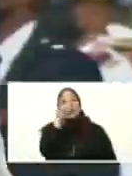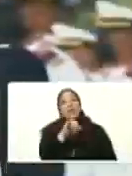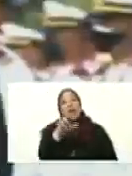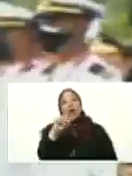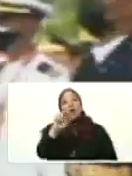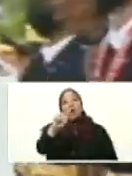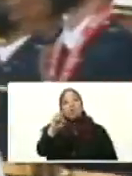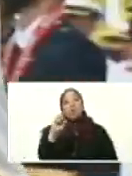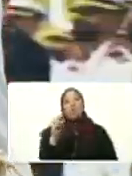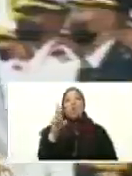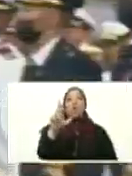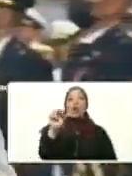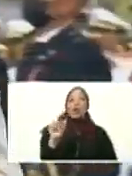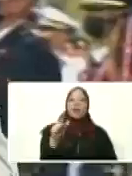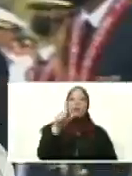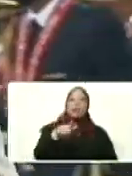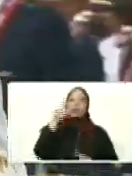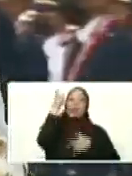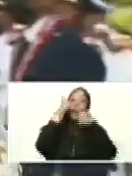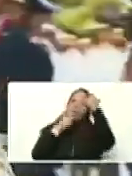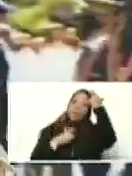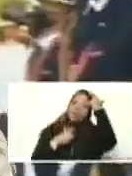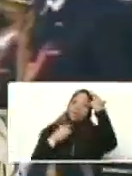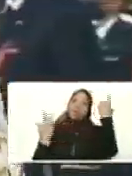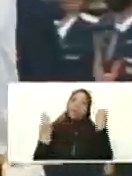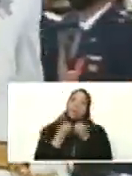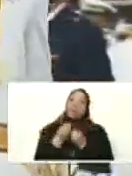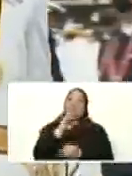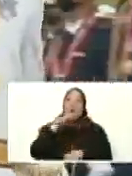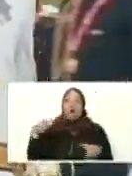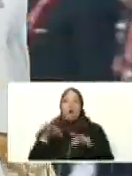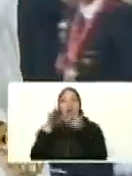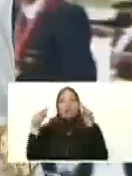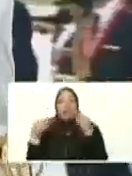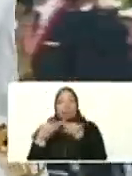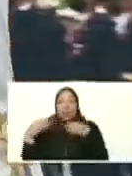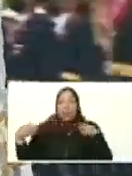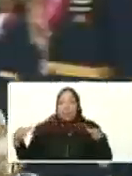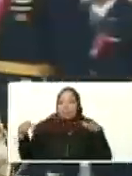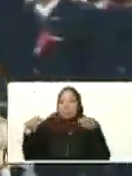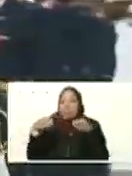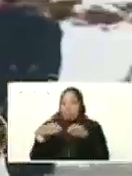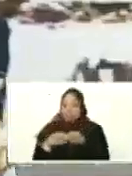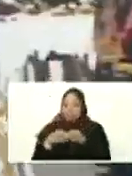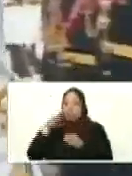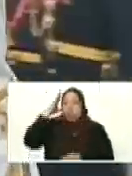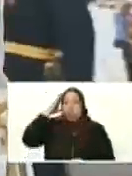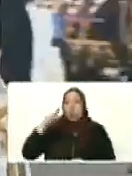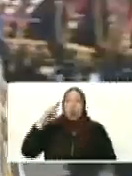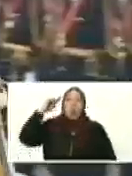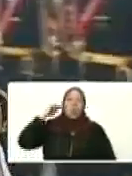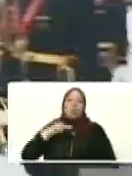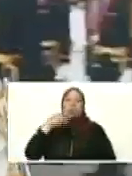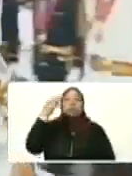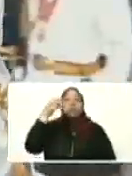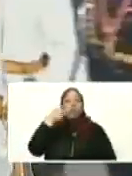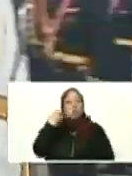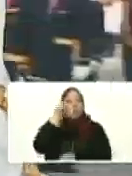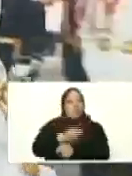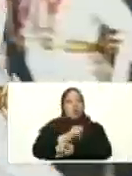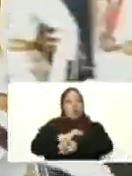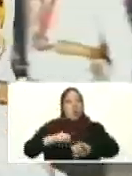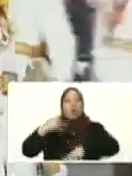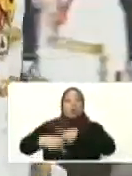jóvenes pasarán a formar parte de la gran familia de la Fuerza Armada Nacional Bolivariana, quienes cumplieron exitosamente con